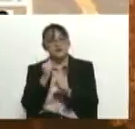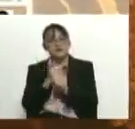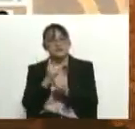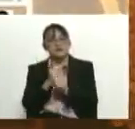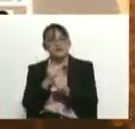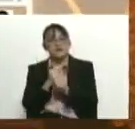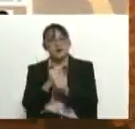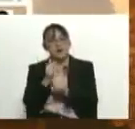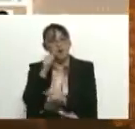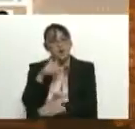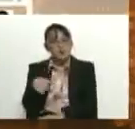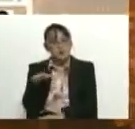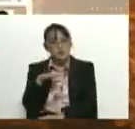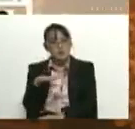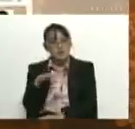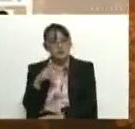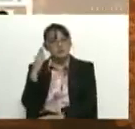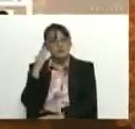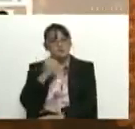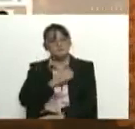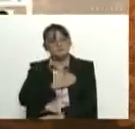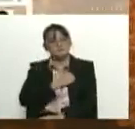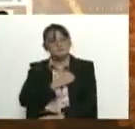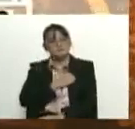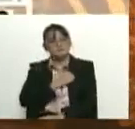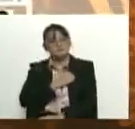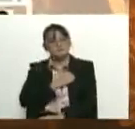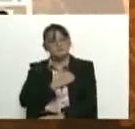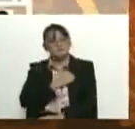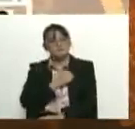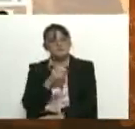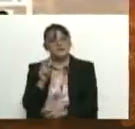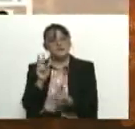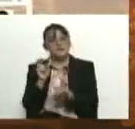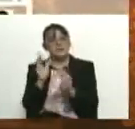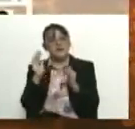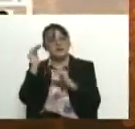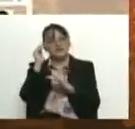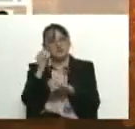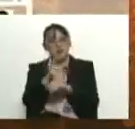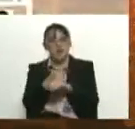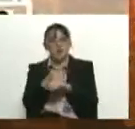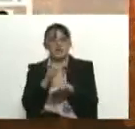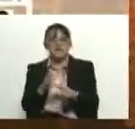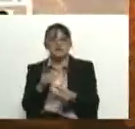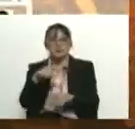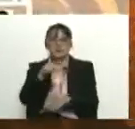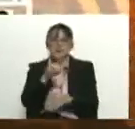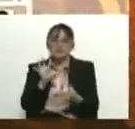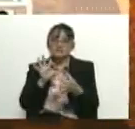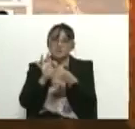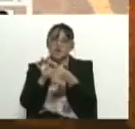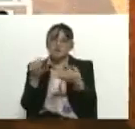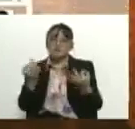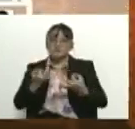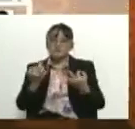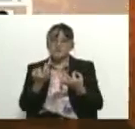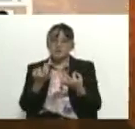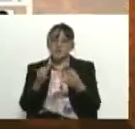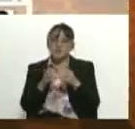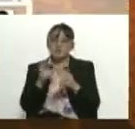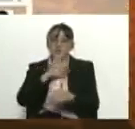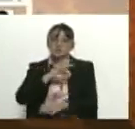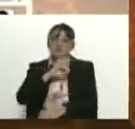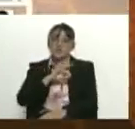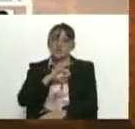del poder popular organizado sabemos que lamentablemente está cefala desde el punto de vista de la atención de la gobernación usted está ahí con ese enlace tremendo de un partido